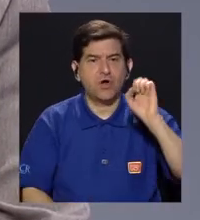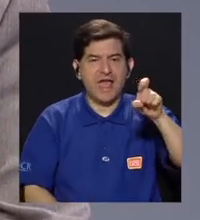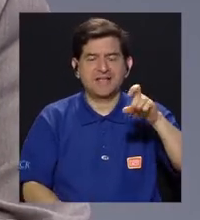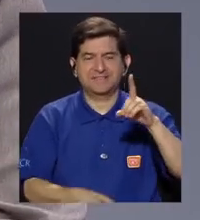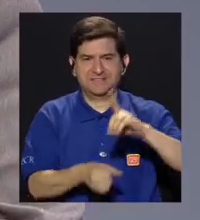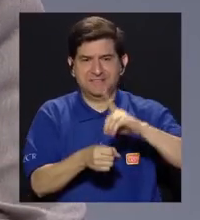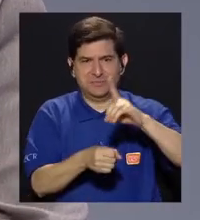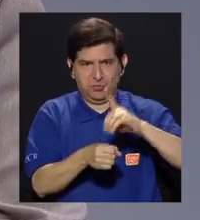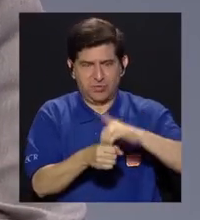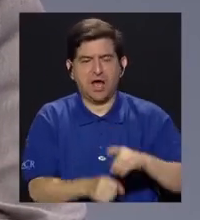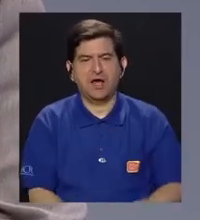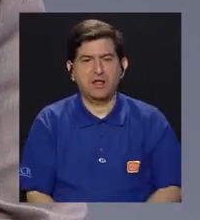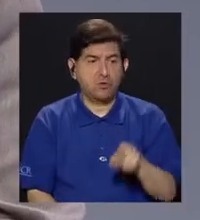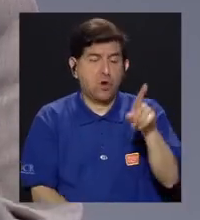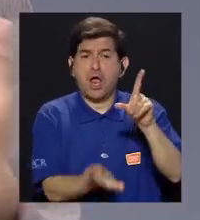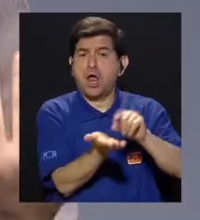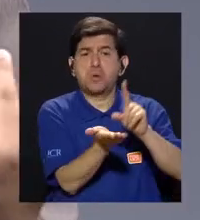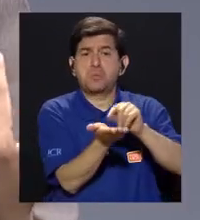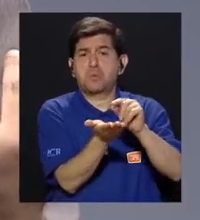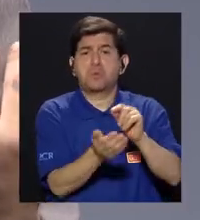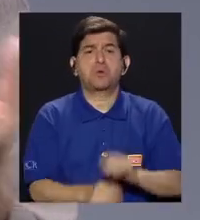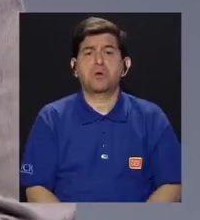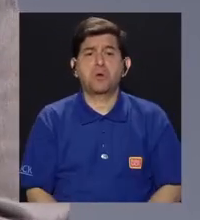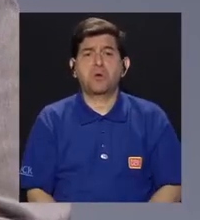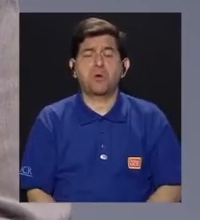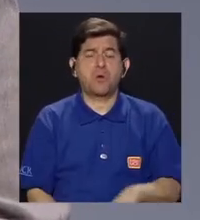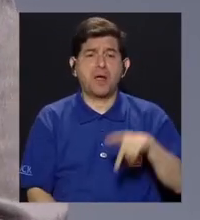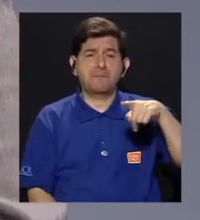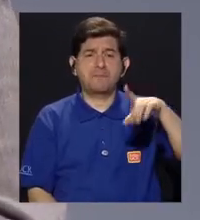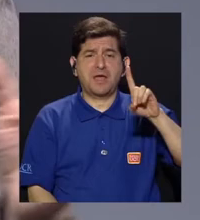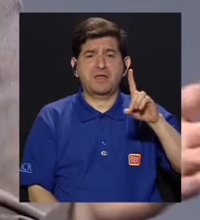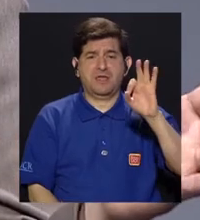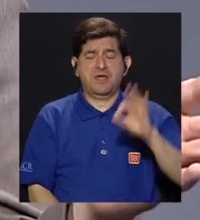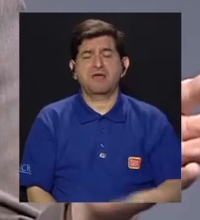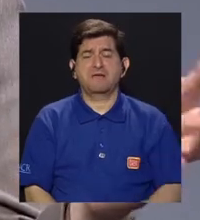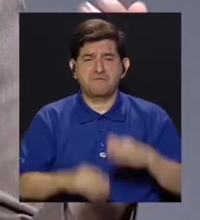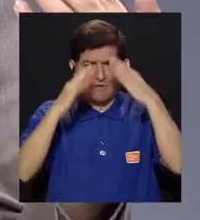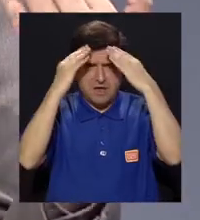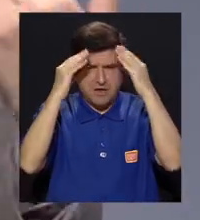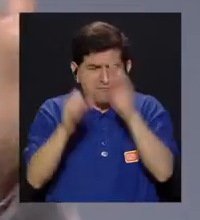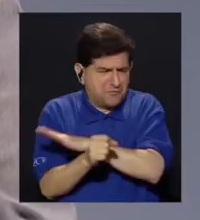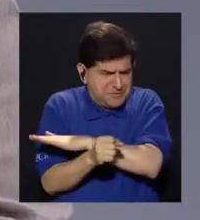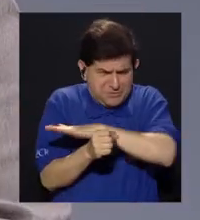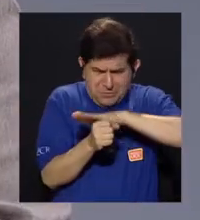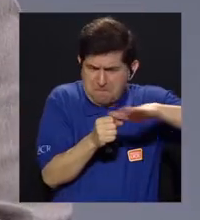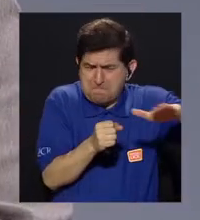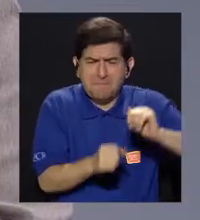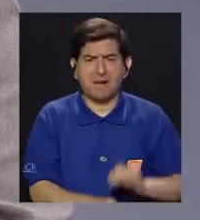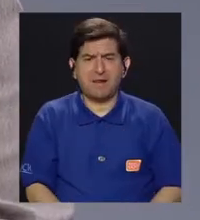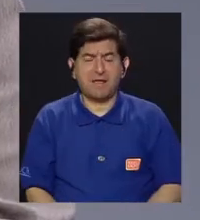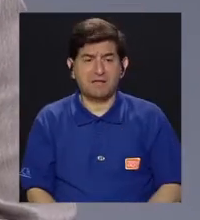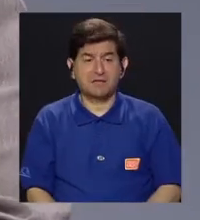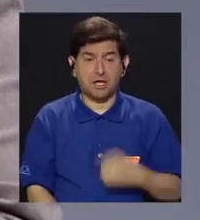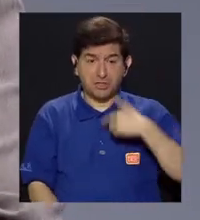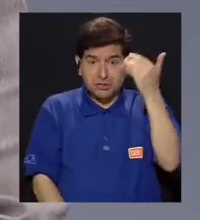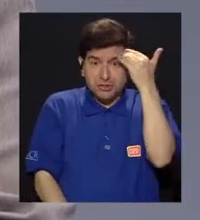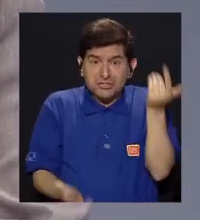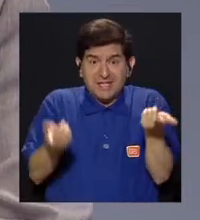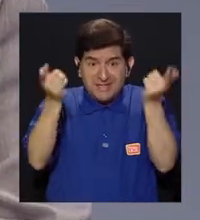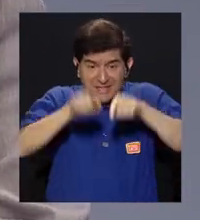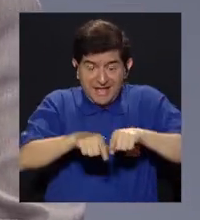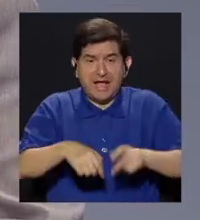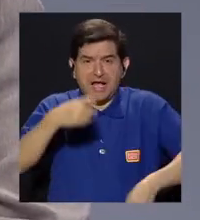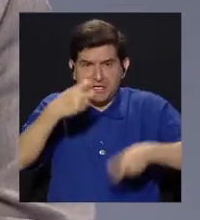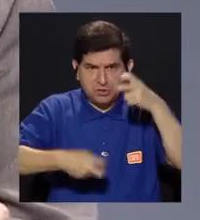del exdiputado publicaba en art y en archivos pdf bases de datos completas y se de